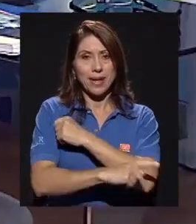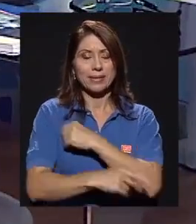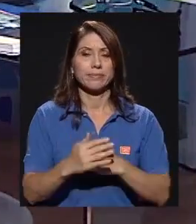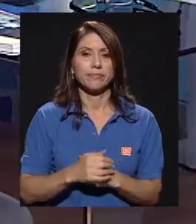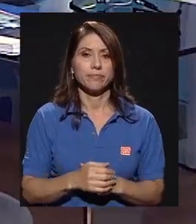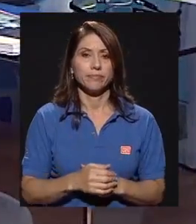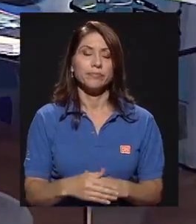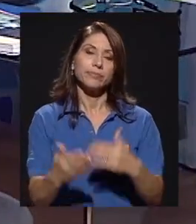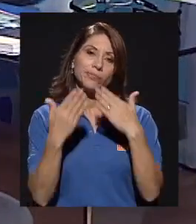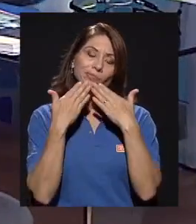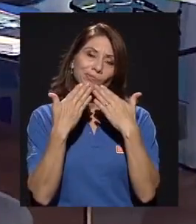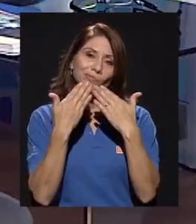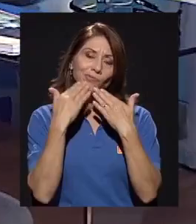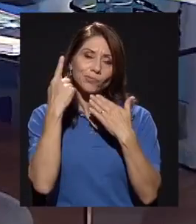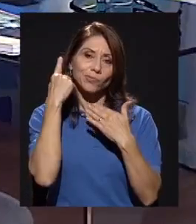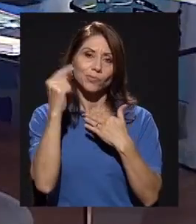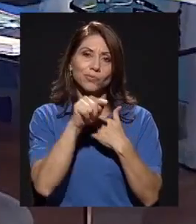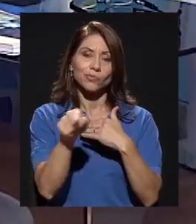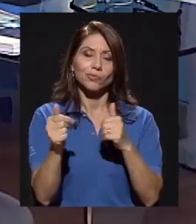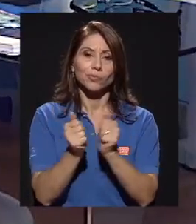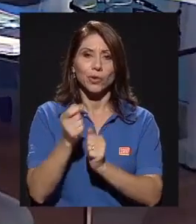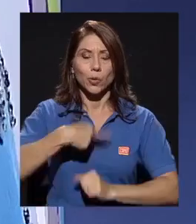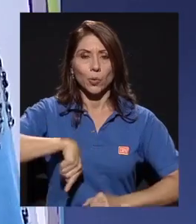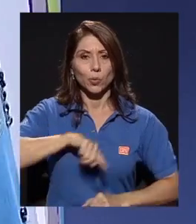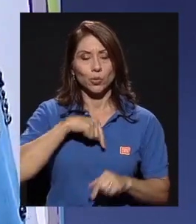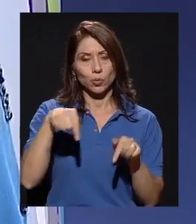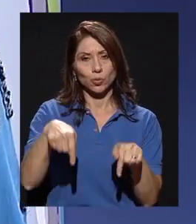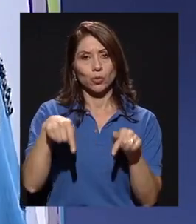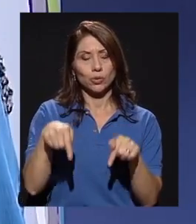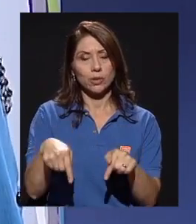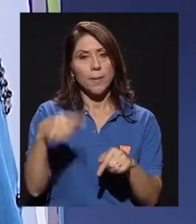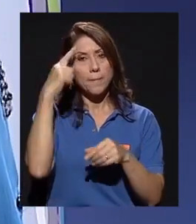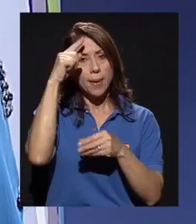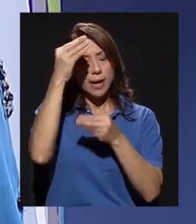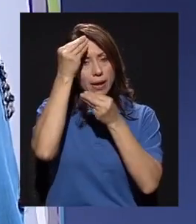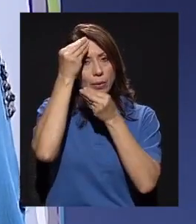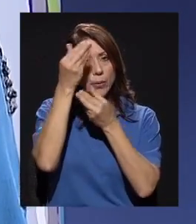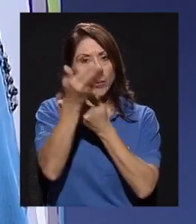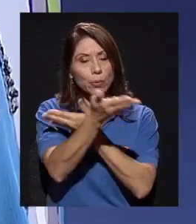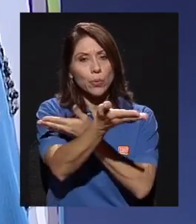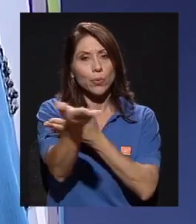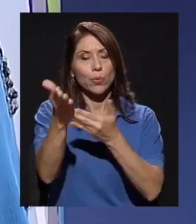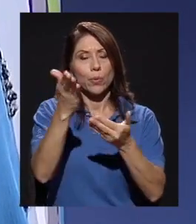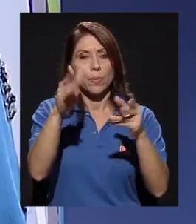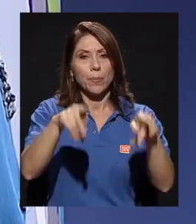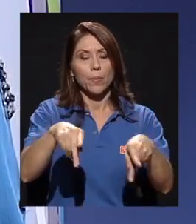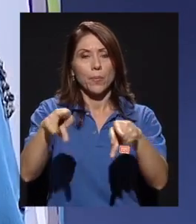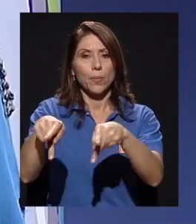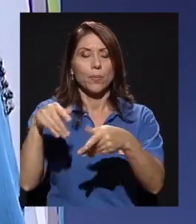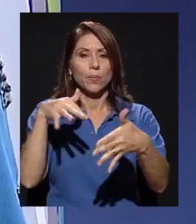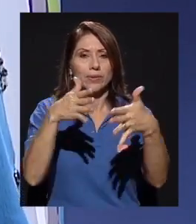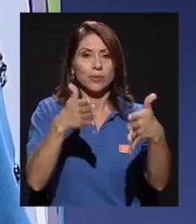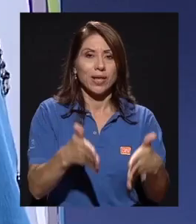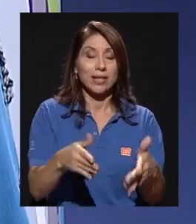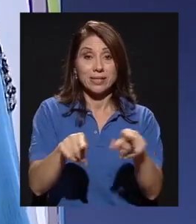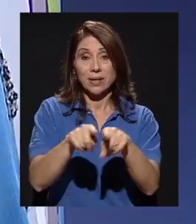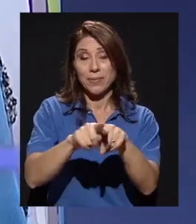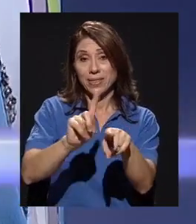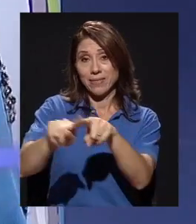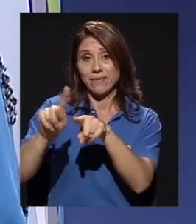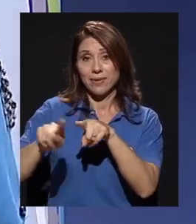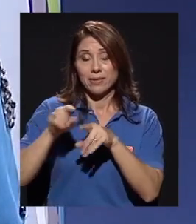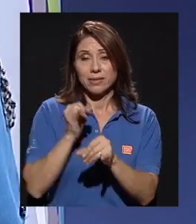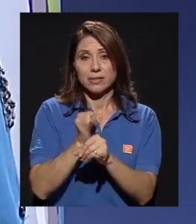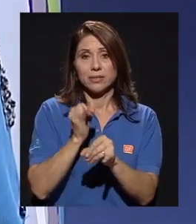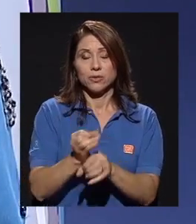Teresita por estar con nosotros y informar precisamente a la población eh académica y pues de otras